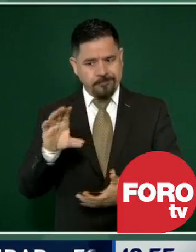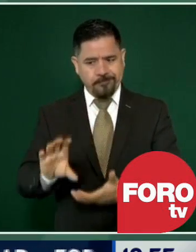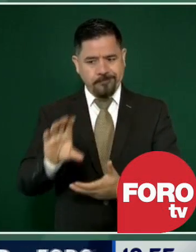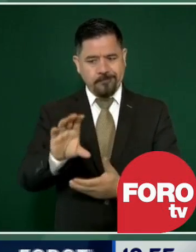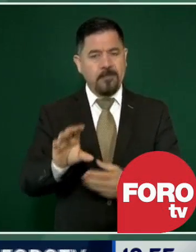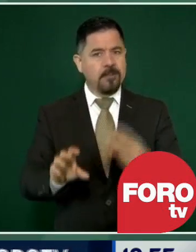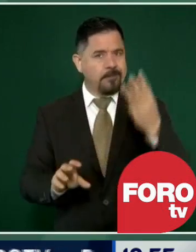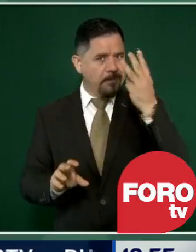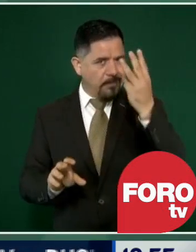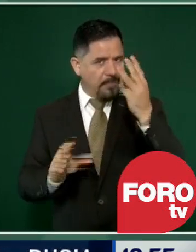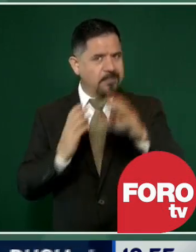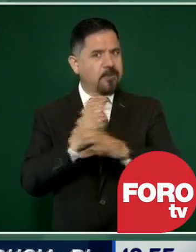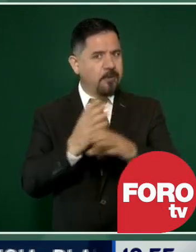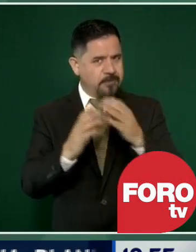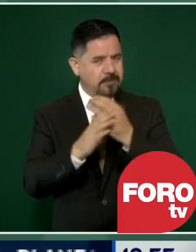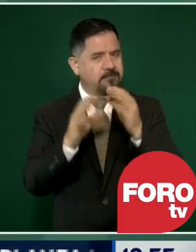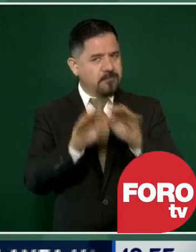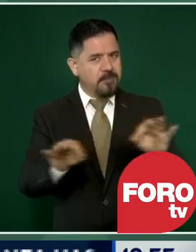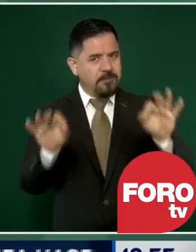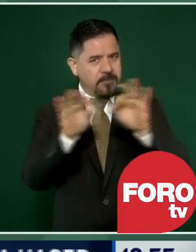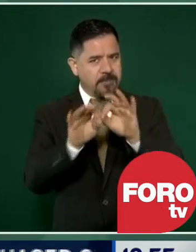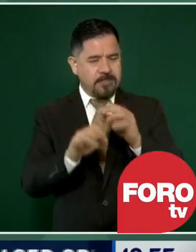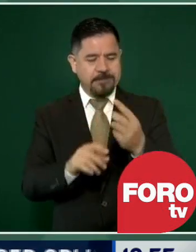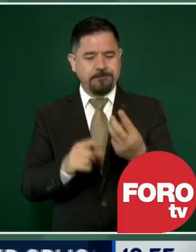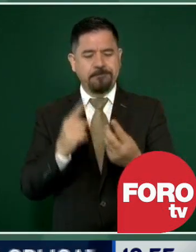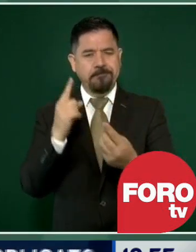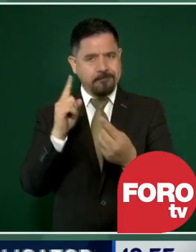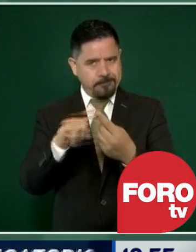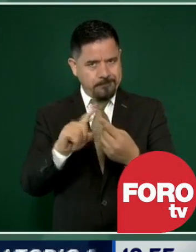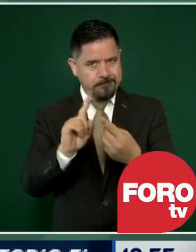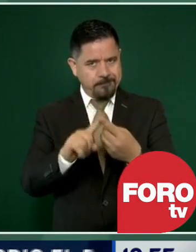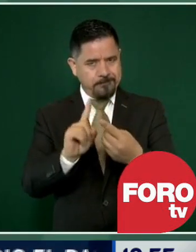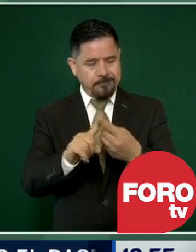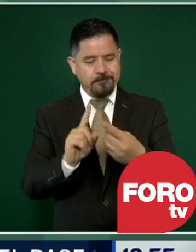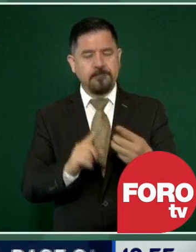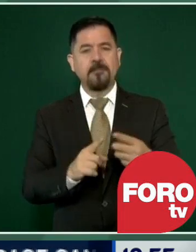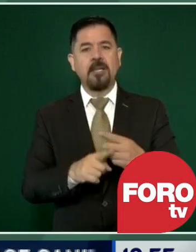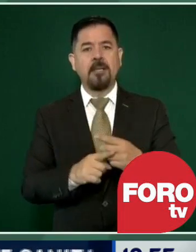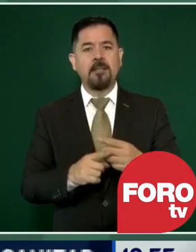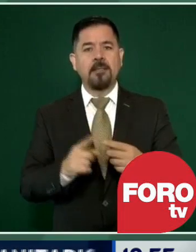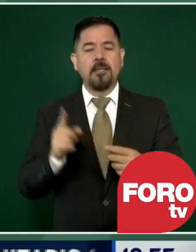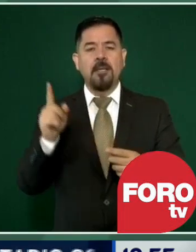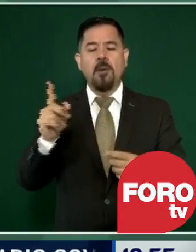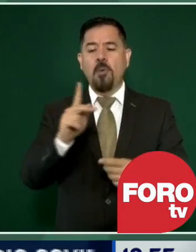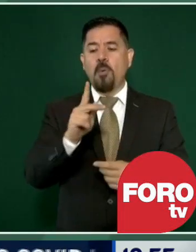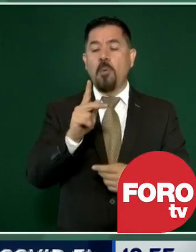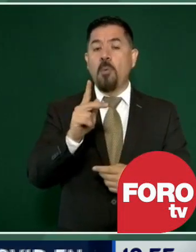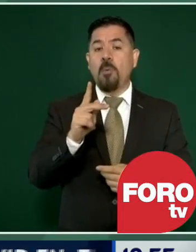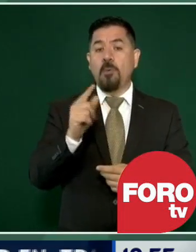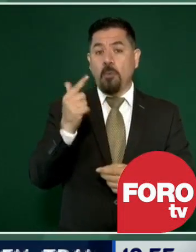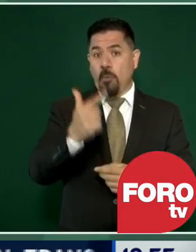muy concretas. Se va a modernizar el puerto de Guaymas.